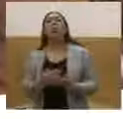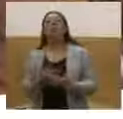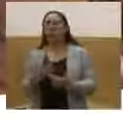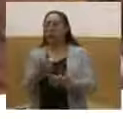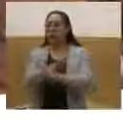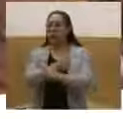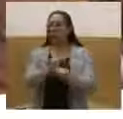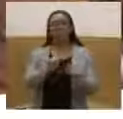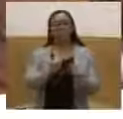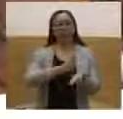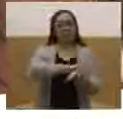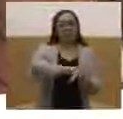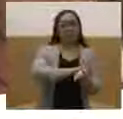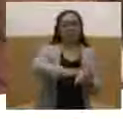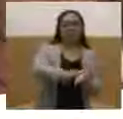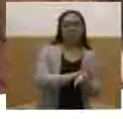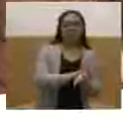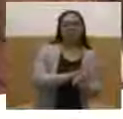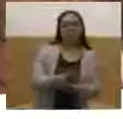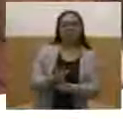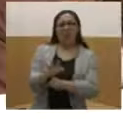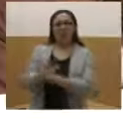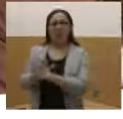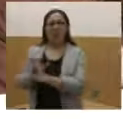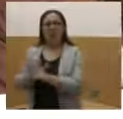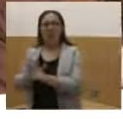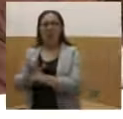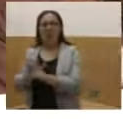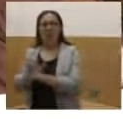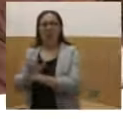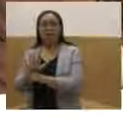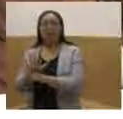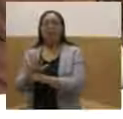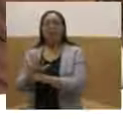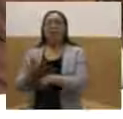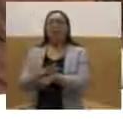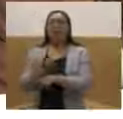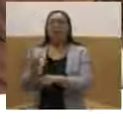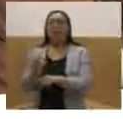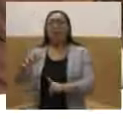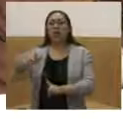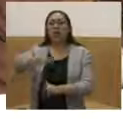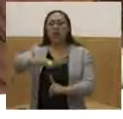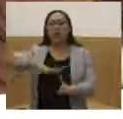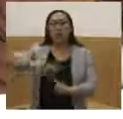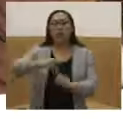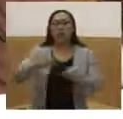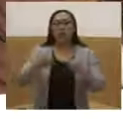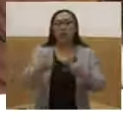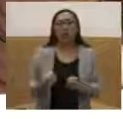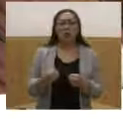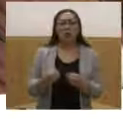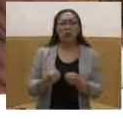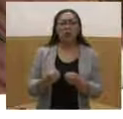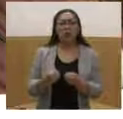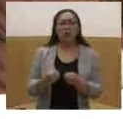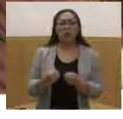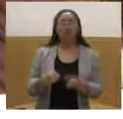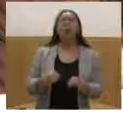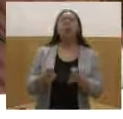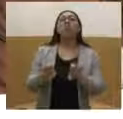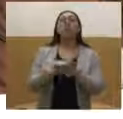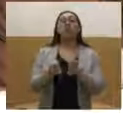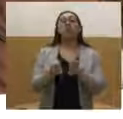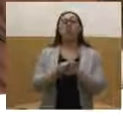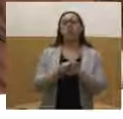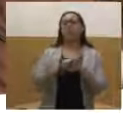de discriminación y acoso, y porque ocupen espacios de decisión y cargos bajo condiciones, todos